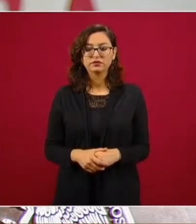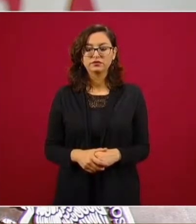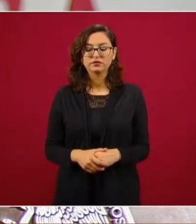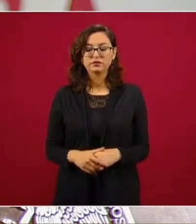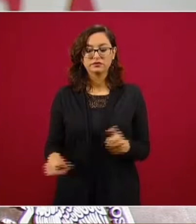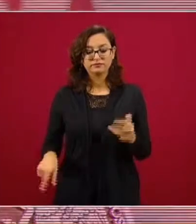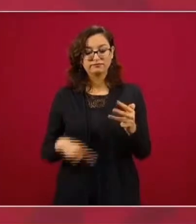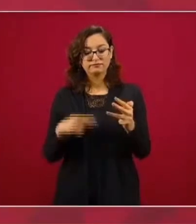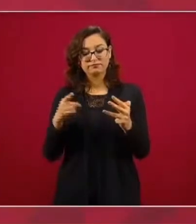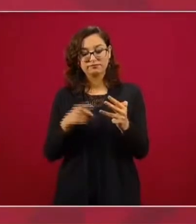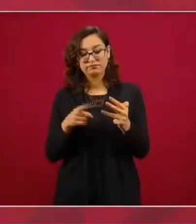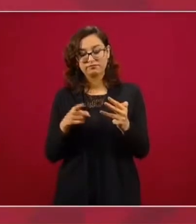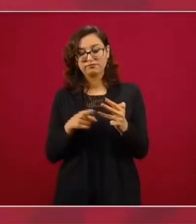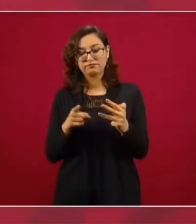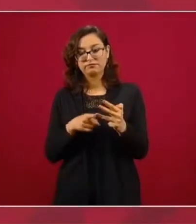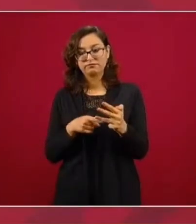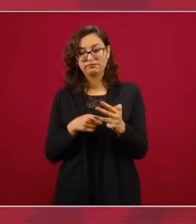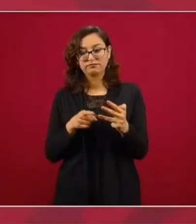Y lo tercero,